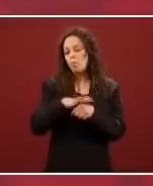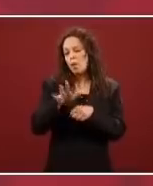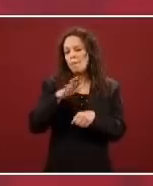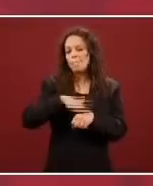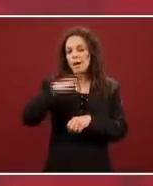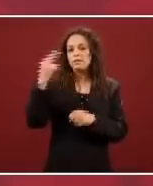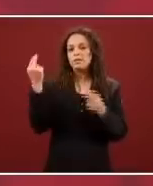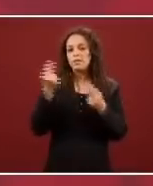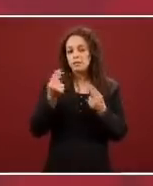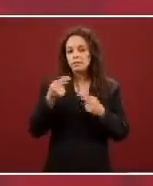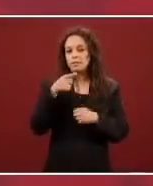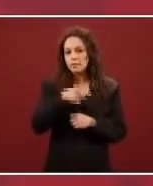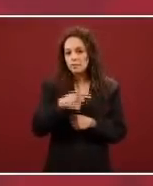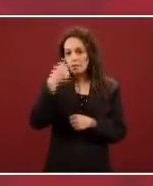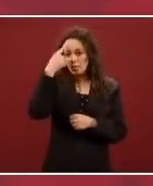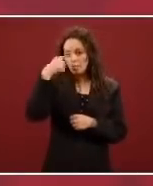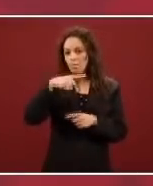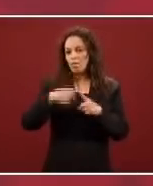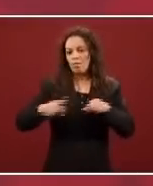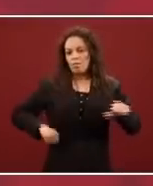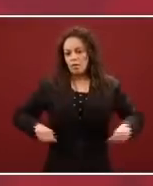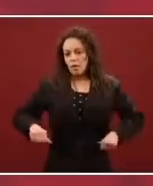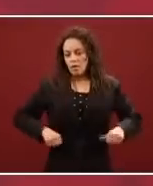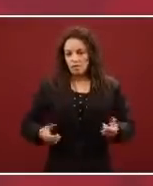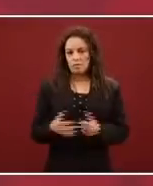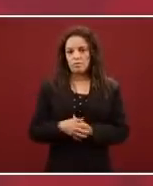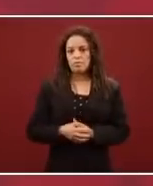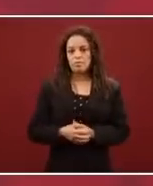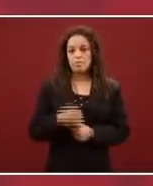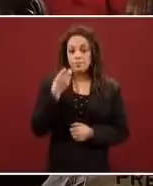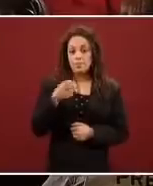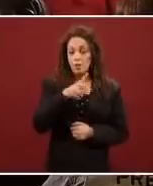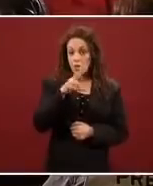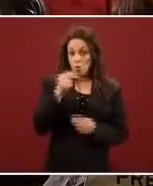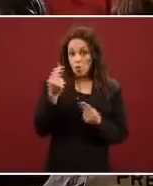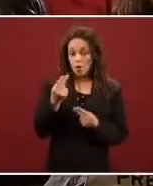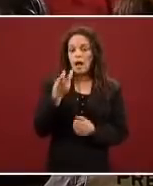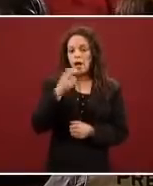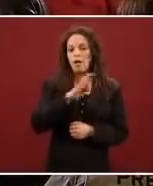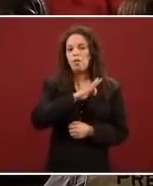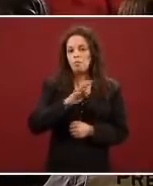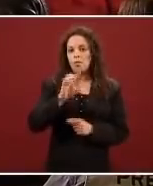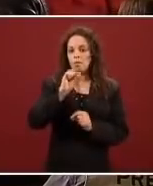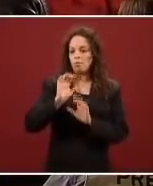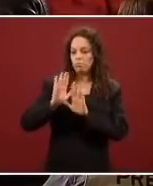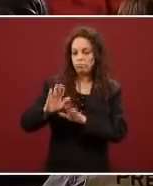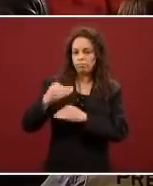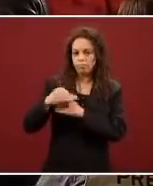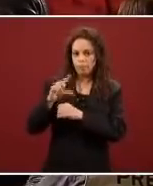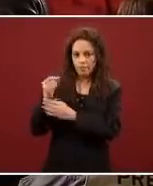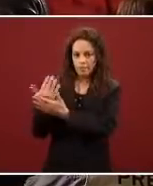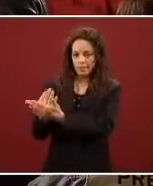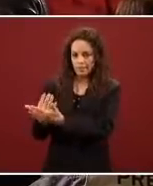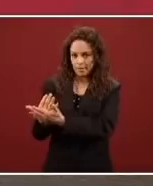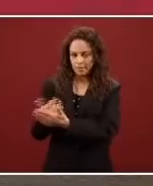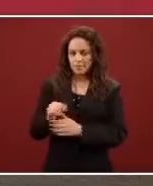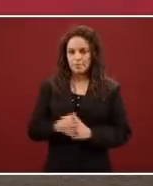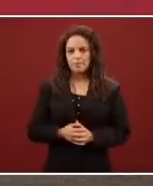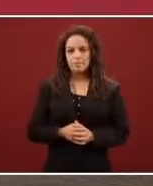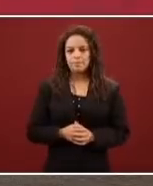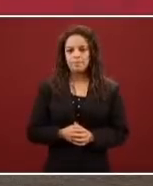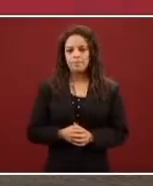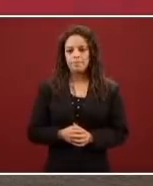Las actividades no esenciales son las que se pueden suspender temporalmente. Y